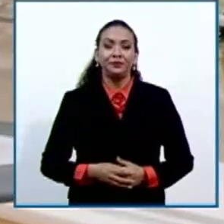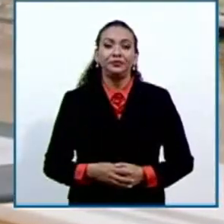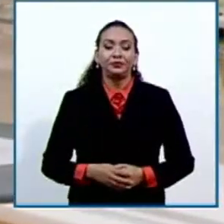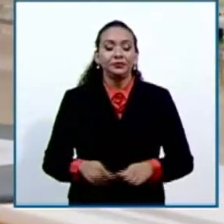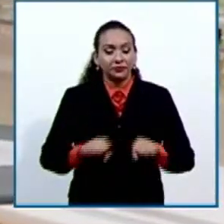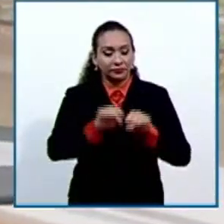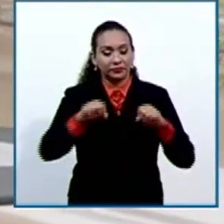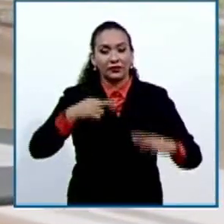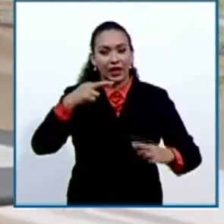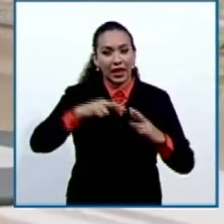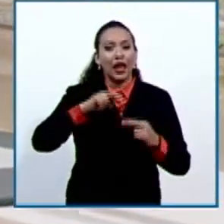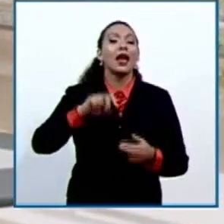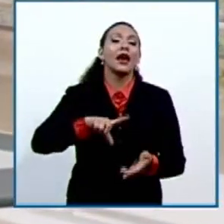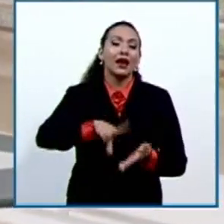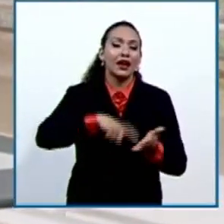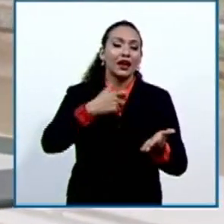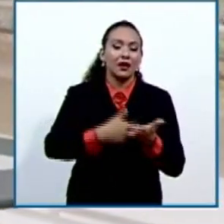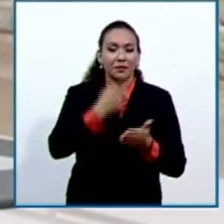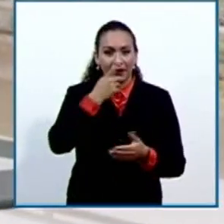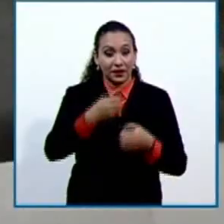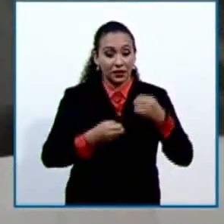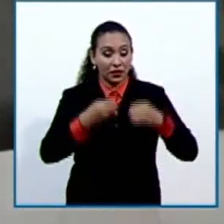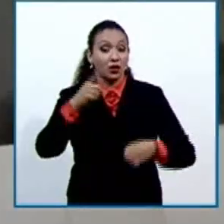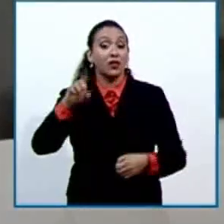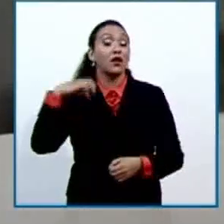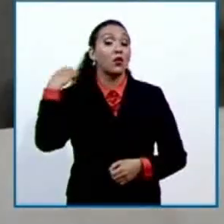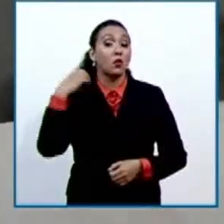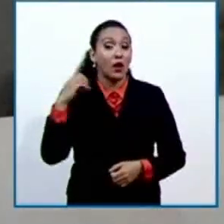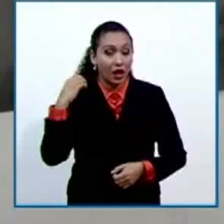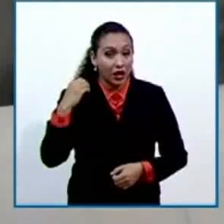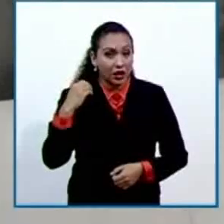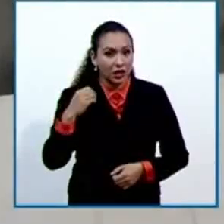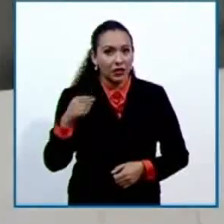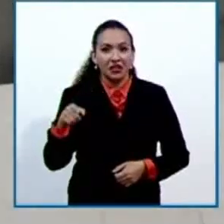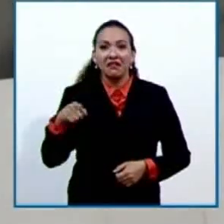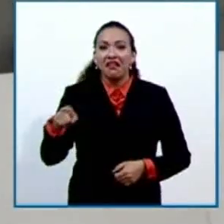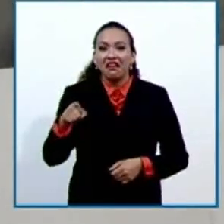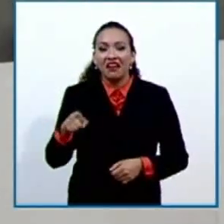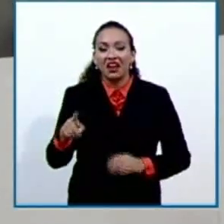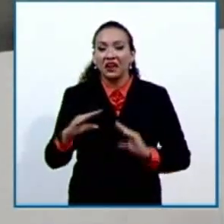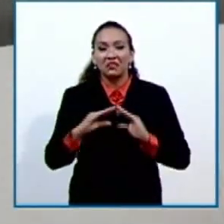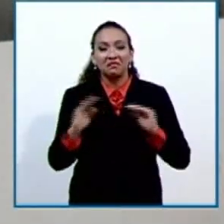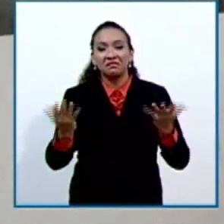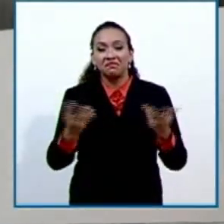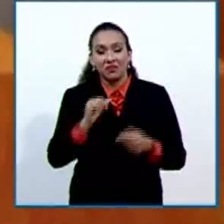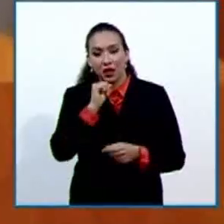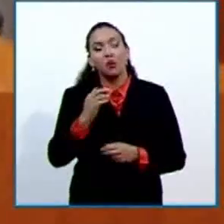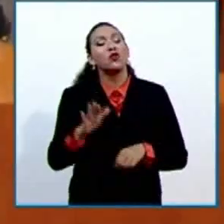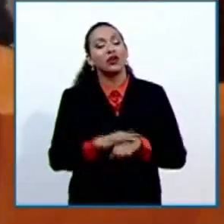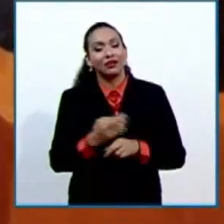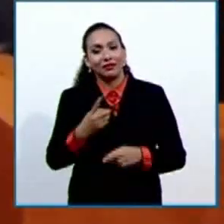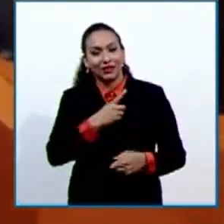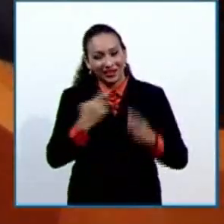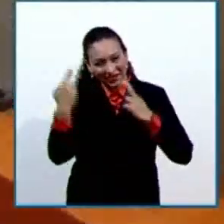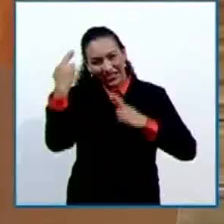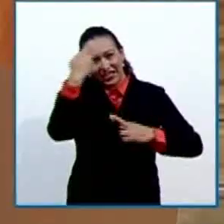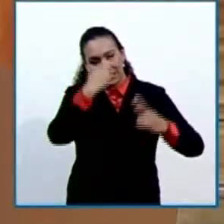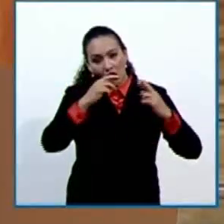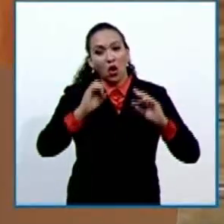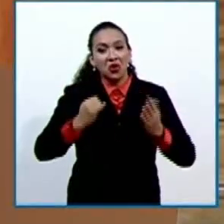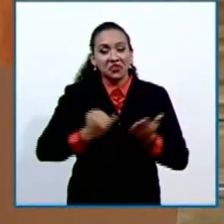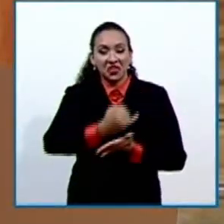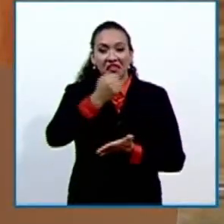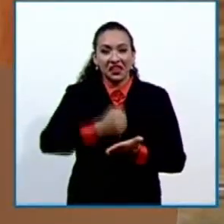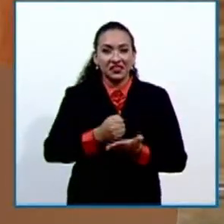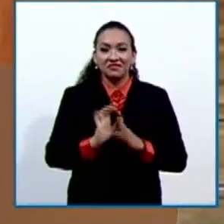La Sala Regional Jalapa declaró que el Tribunal Electoral de Oaxaca ha sido omiso al analizar ni dictar